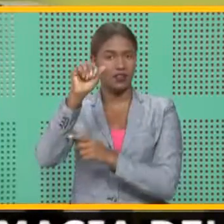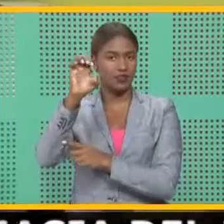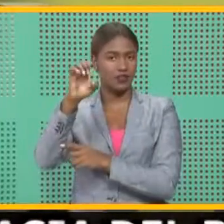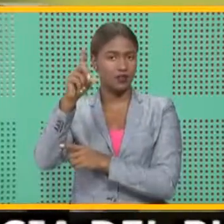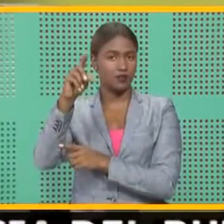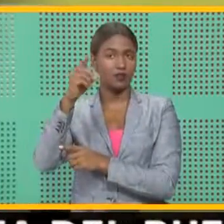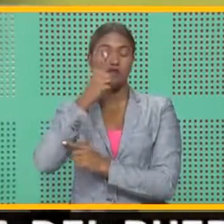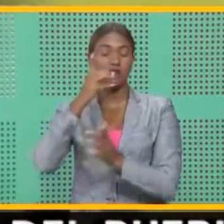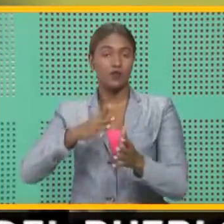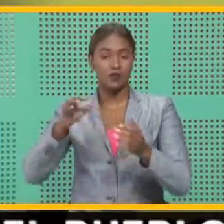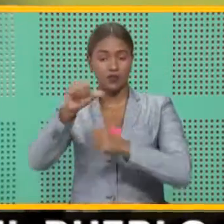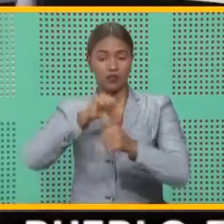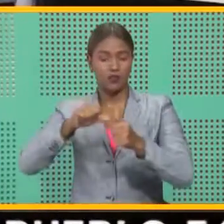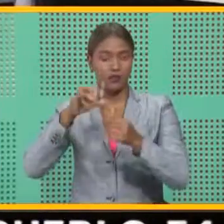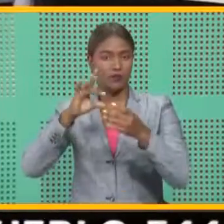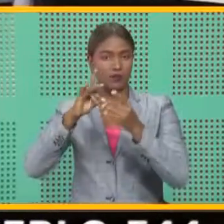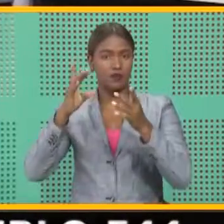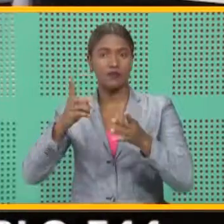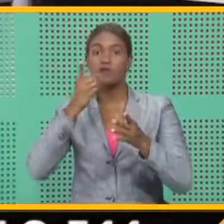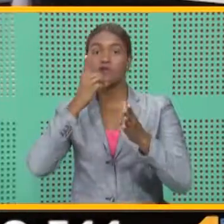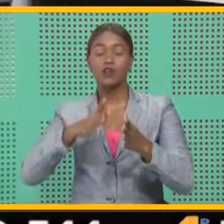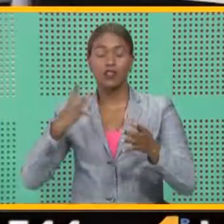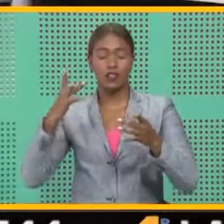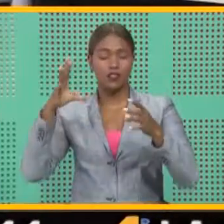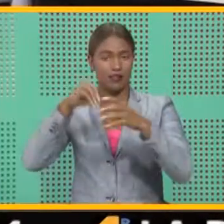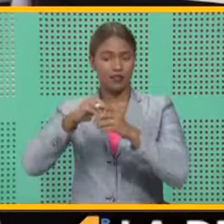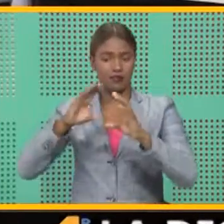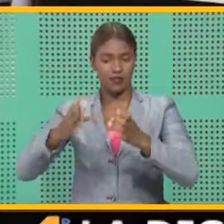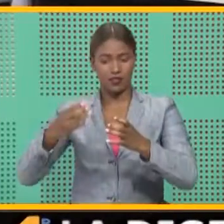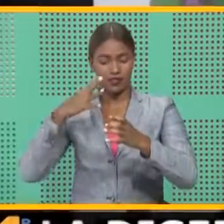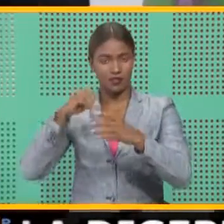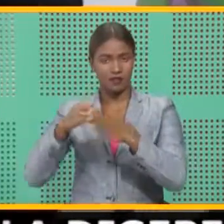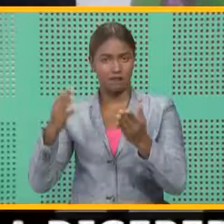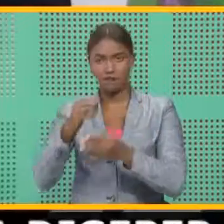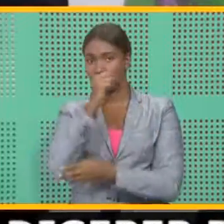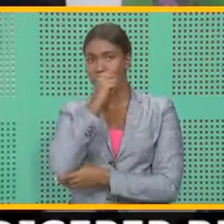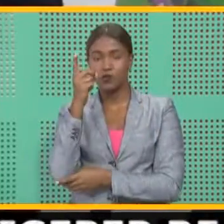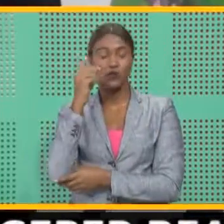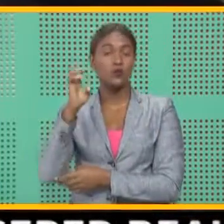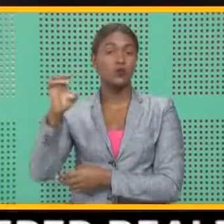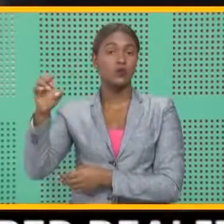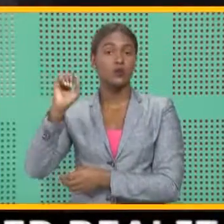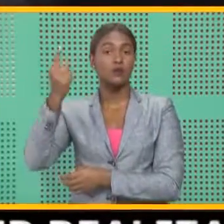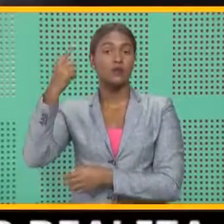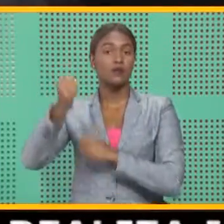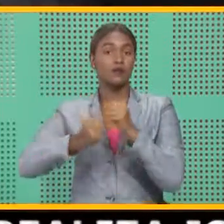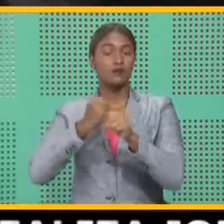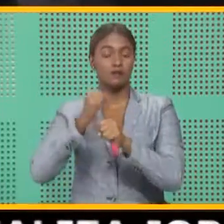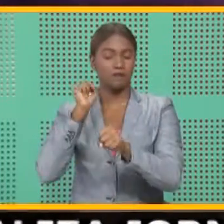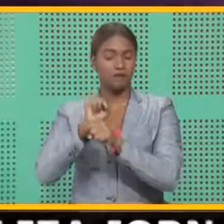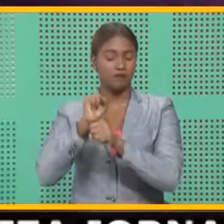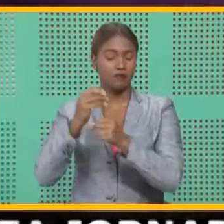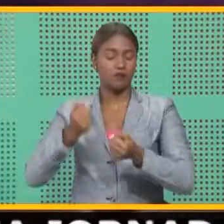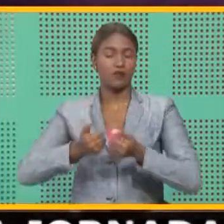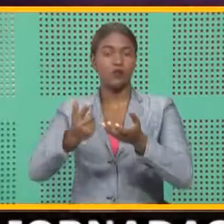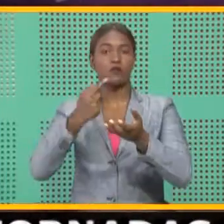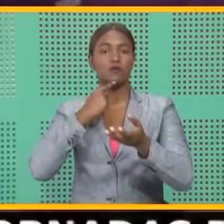y la Asociación Dominicana de Rehabilitación en su centro en Santo Domingo Este En su primer año de operación